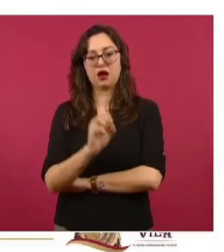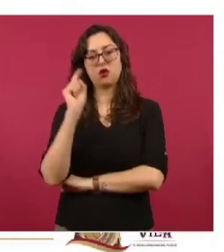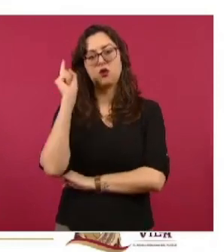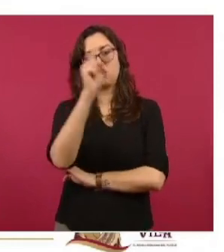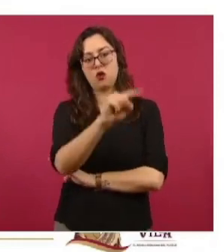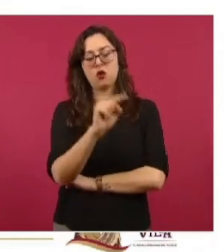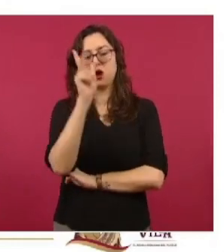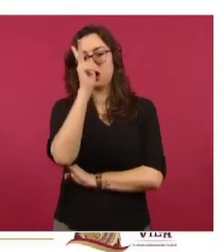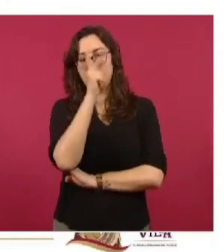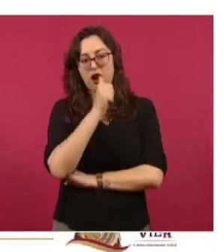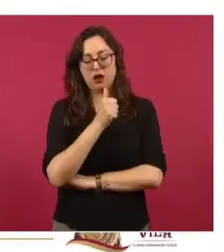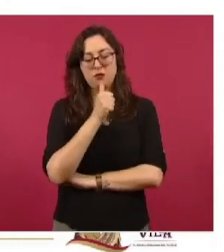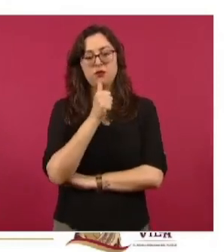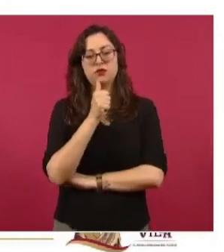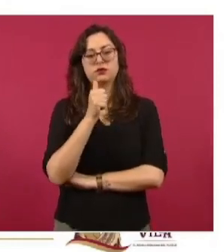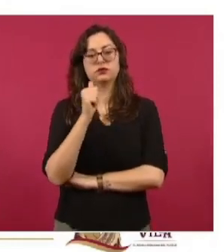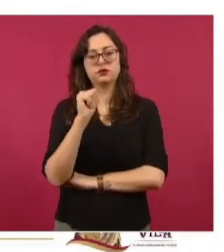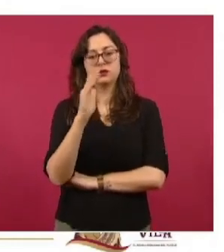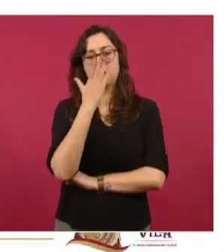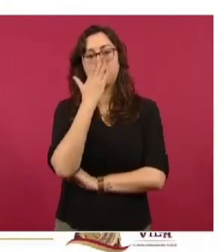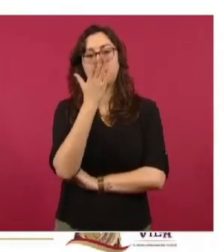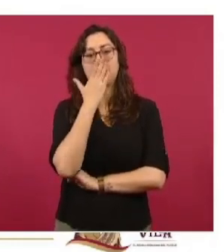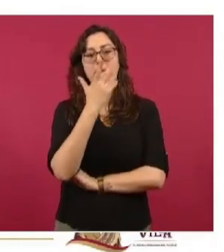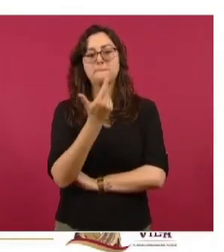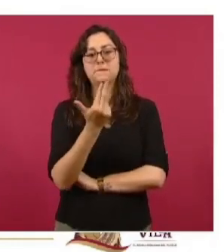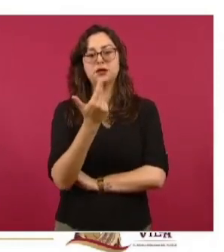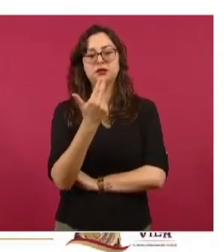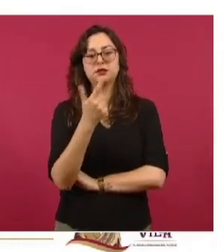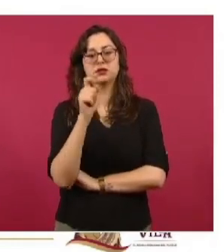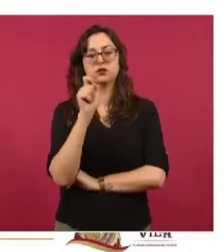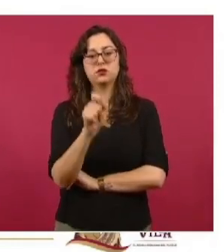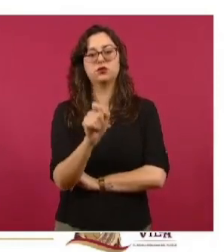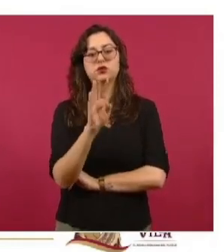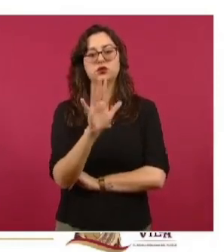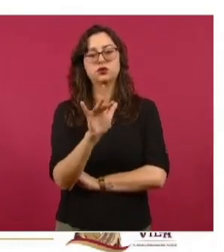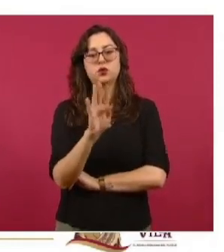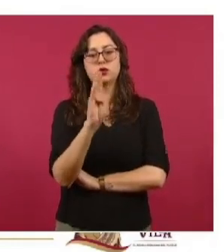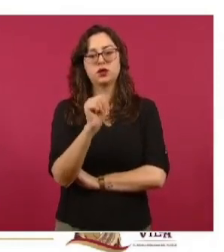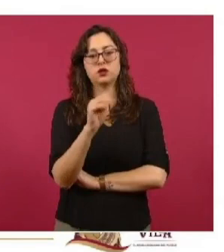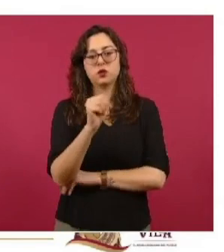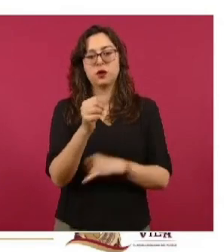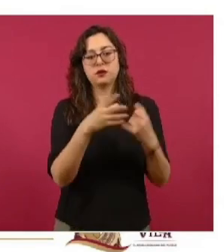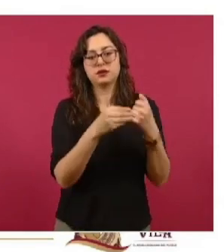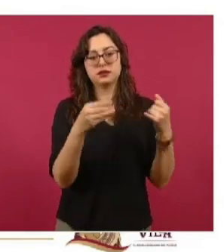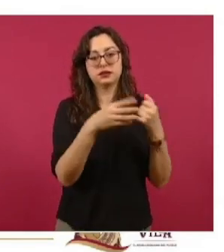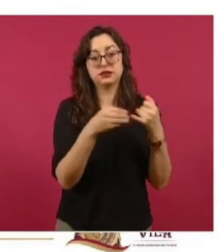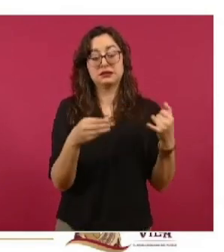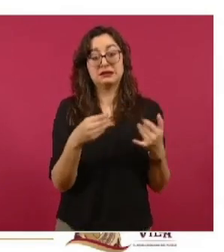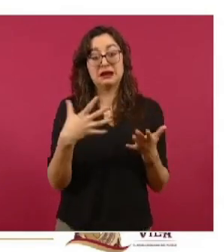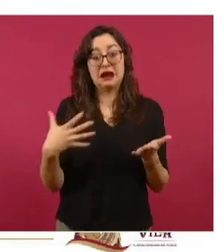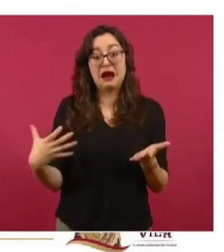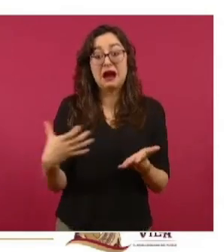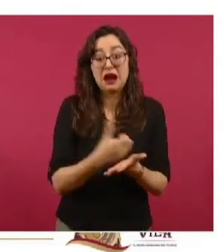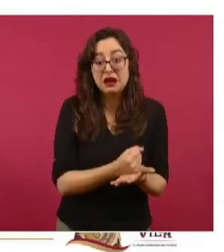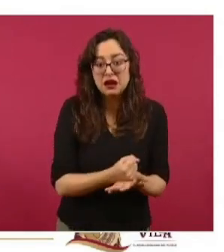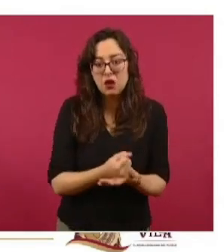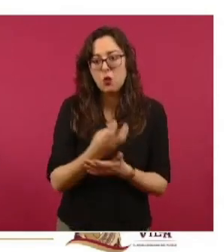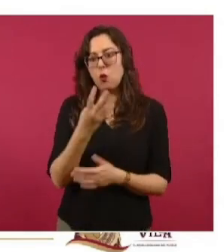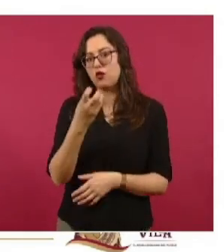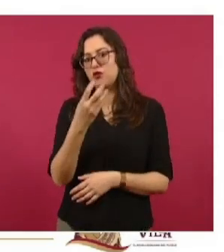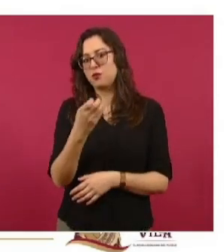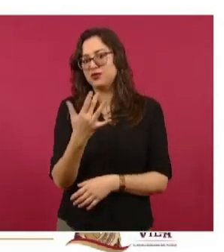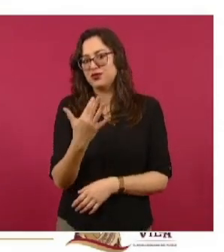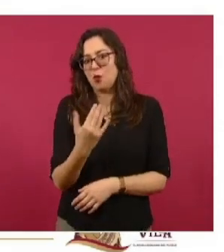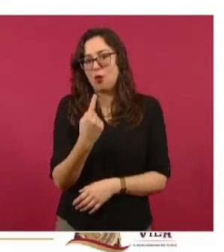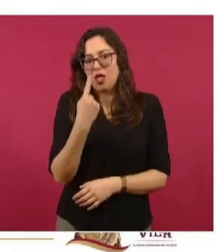Hermosillo, Sonora, 25 pesos con 59 centavos, y un margen de 4 pesos 51